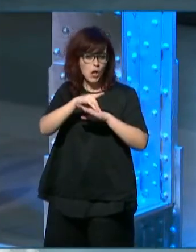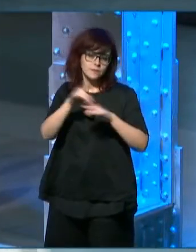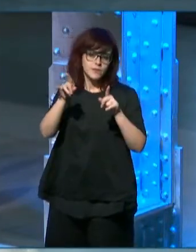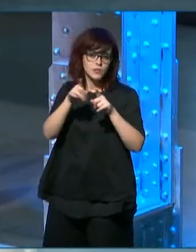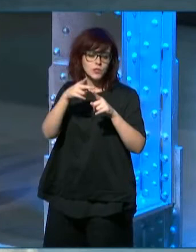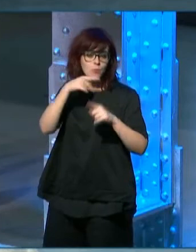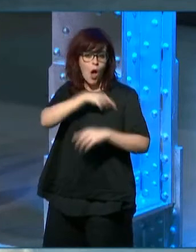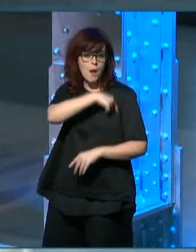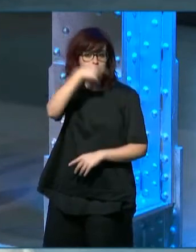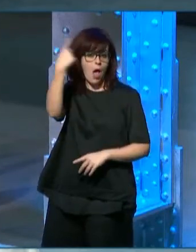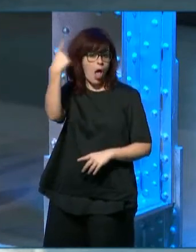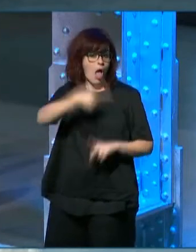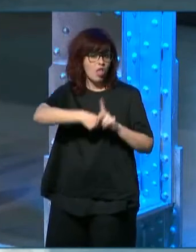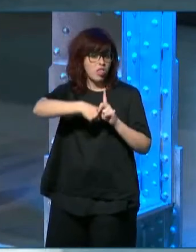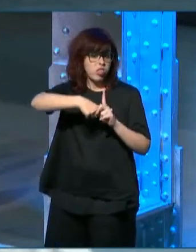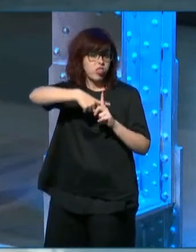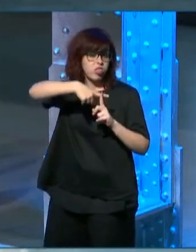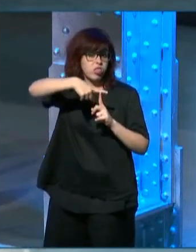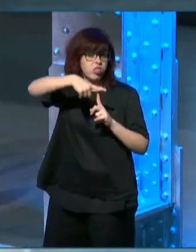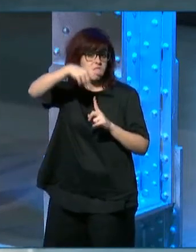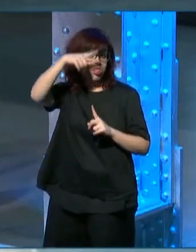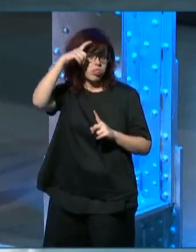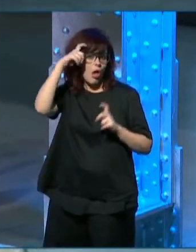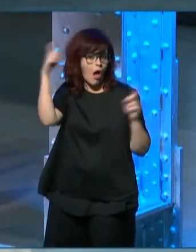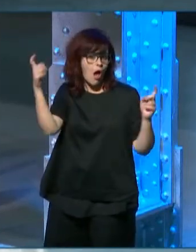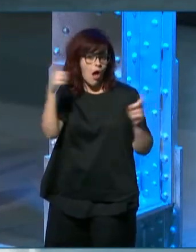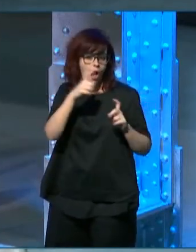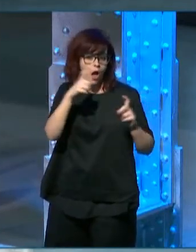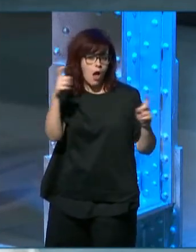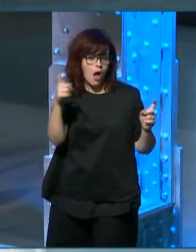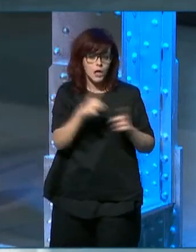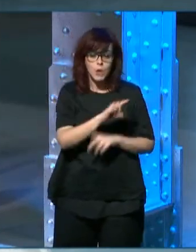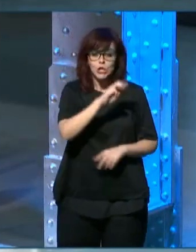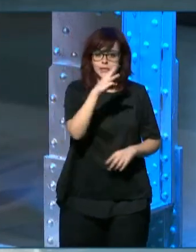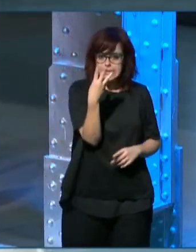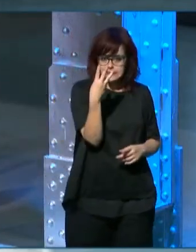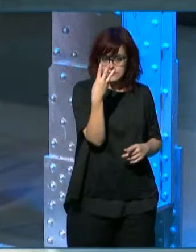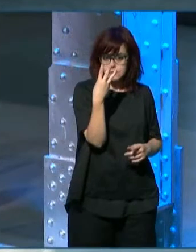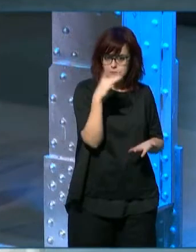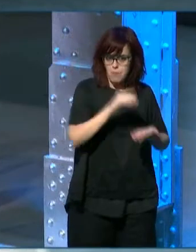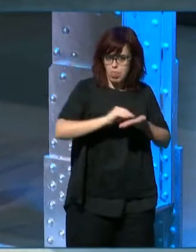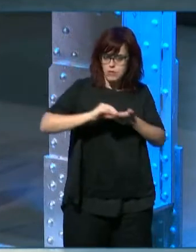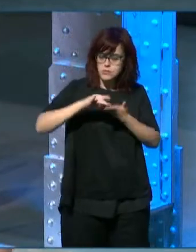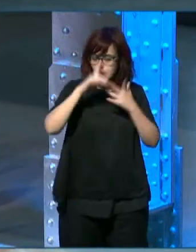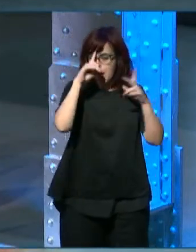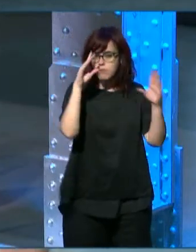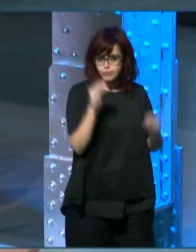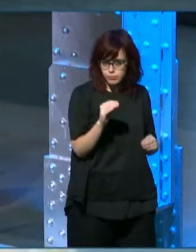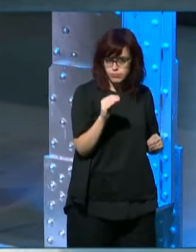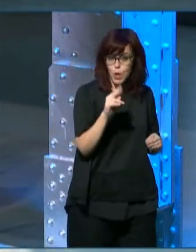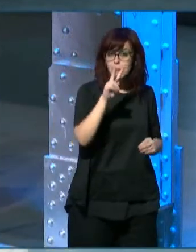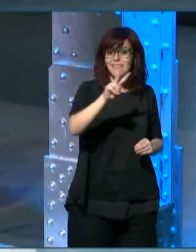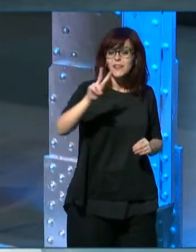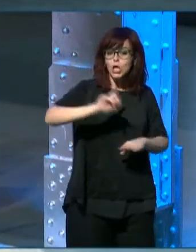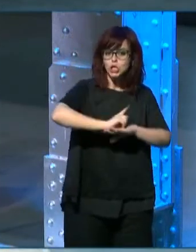alta que pierdes el conocimiento durante un montón de horas. Tuve 3, pero en una perdí el conocimiento durante 22 horas.